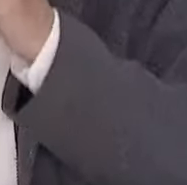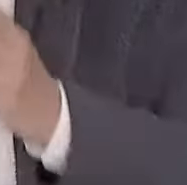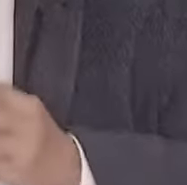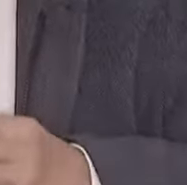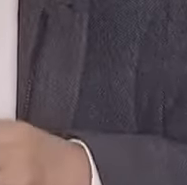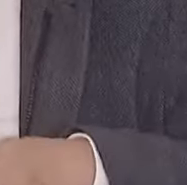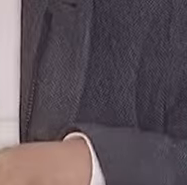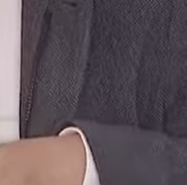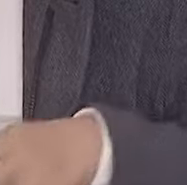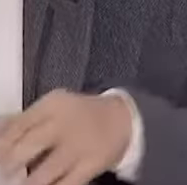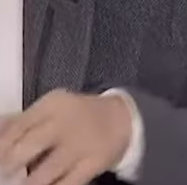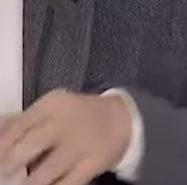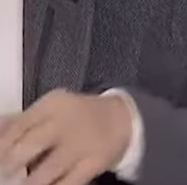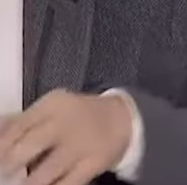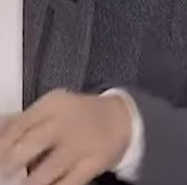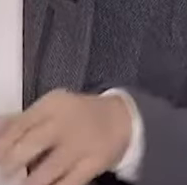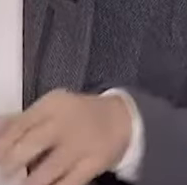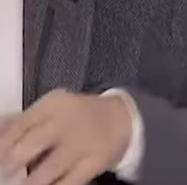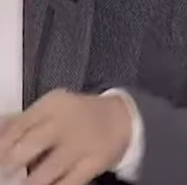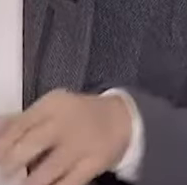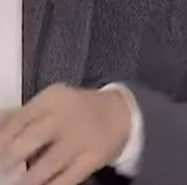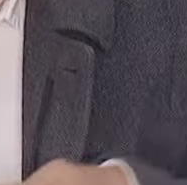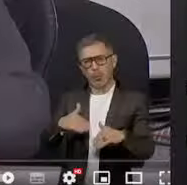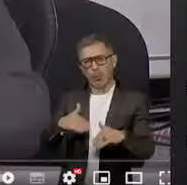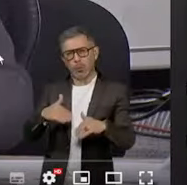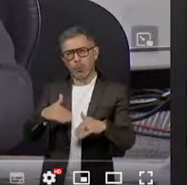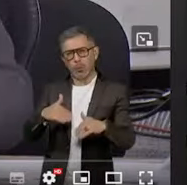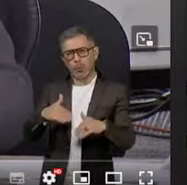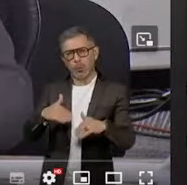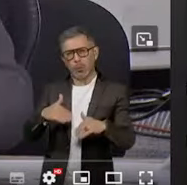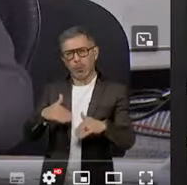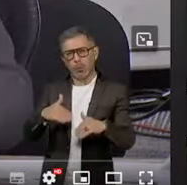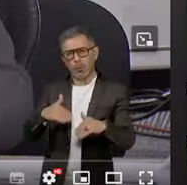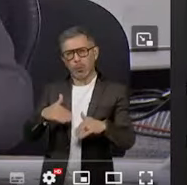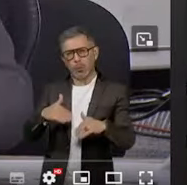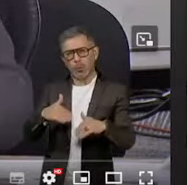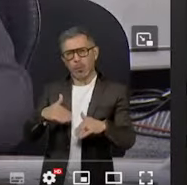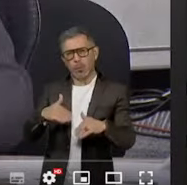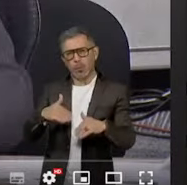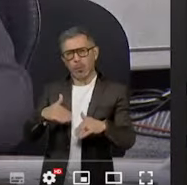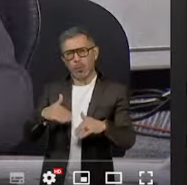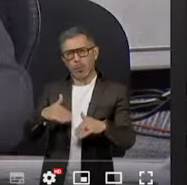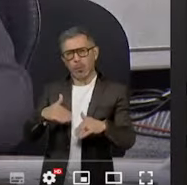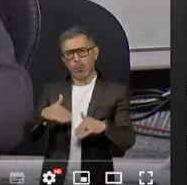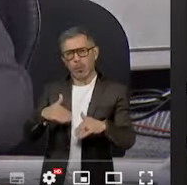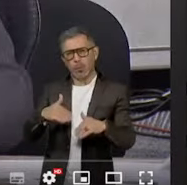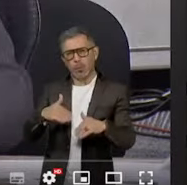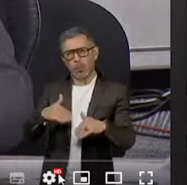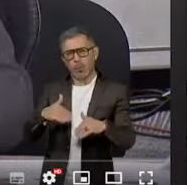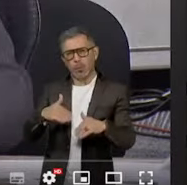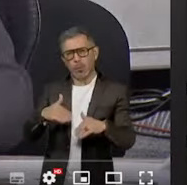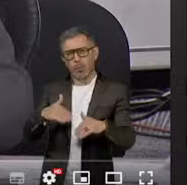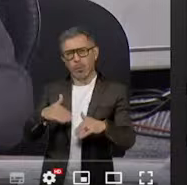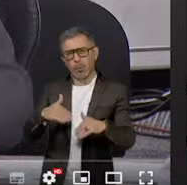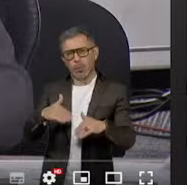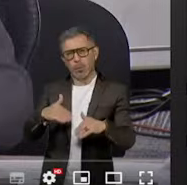duda. Bueno, amigos, pues ahí está su participación del día de hoy del diputado Fernández